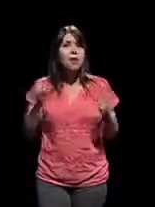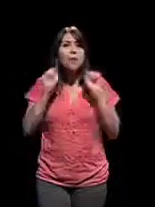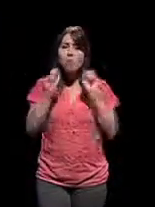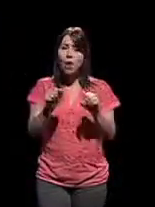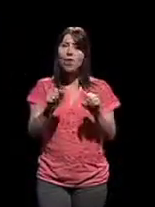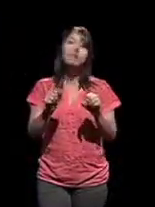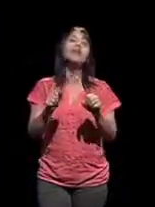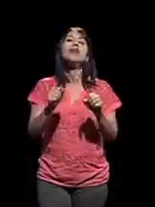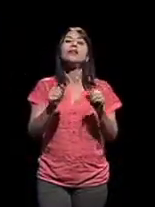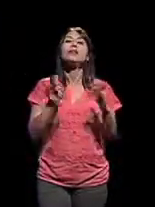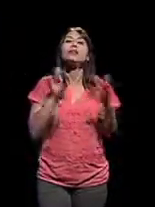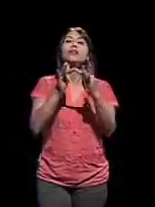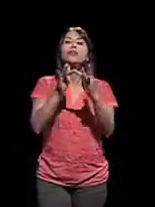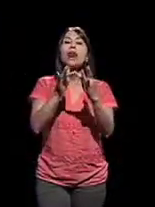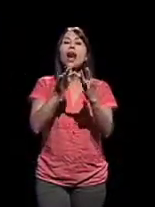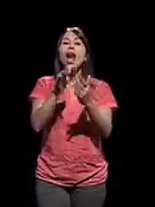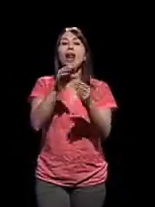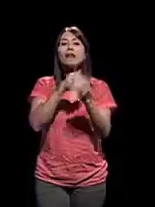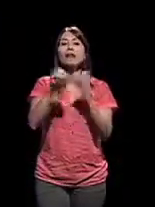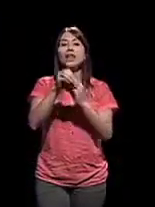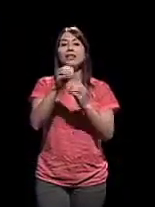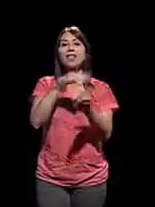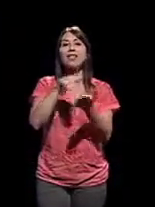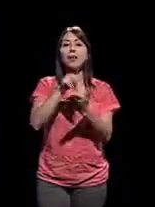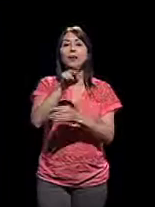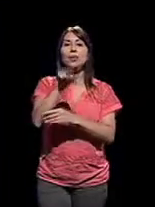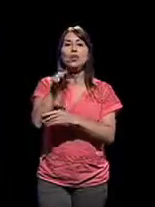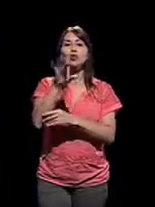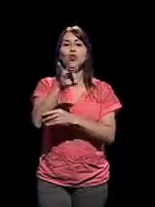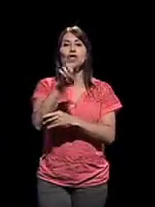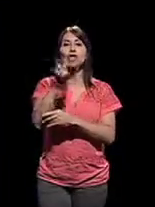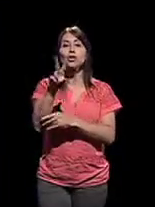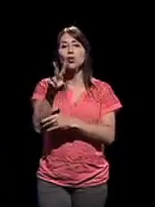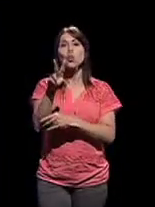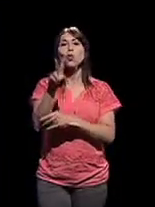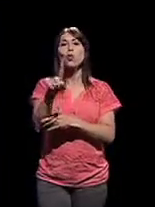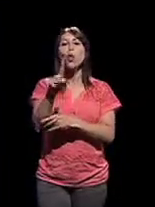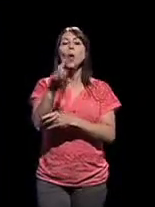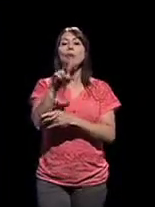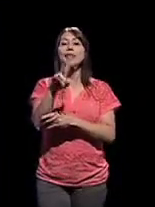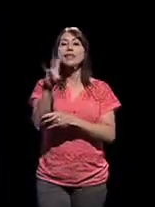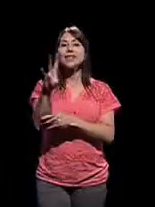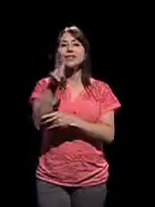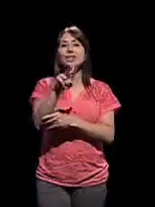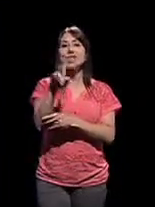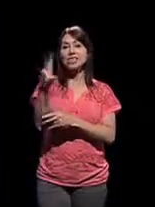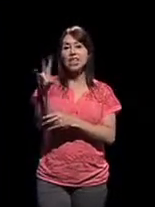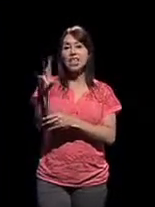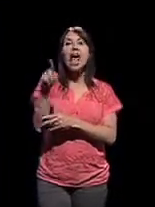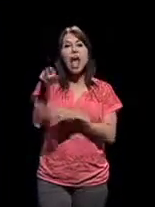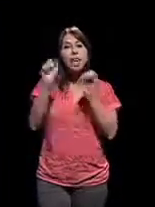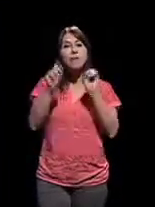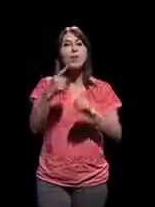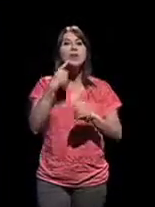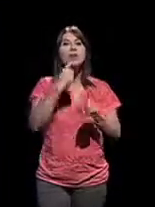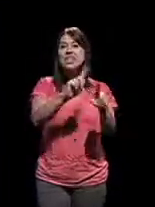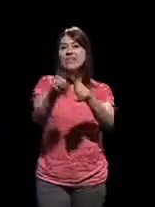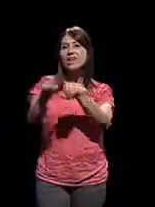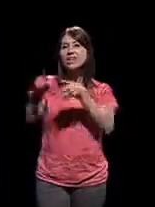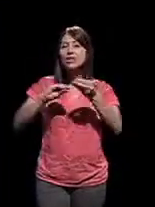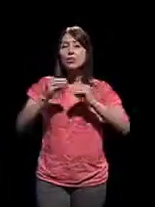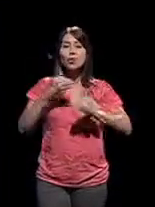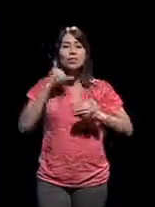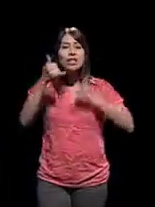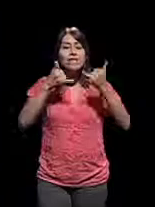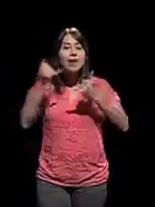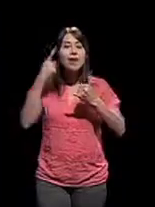nos pueden llamar, o sea, nos pueden contactar a la sede central del partido, el 2281-2727, ahí le pueden dar referencias de nuestros